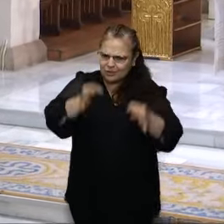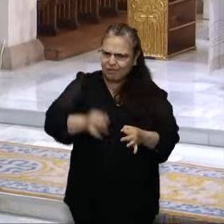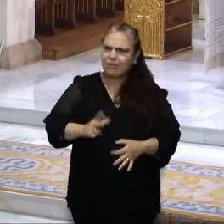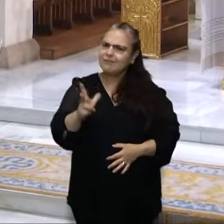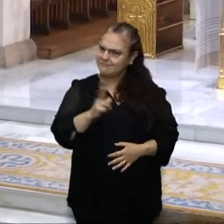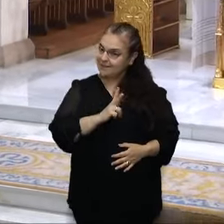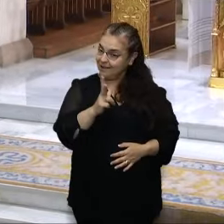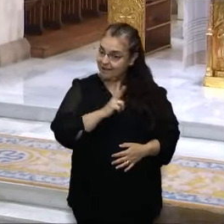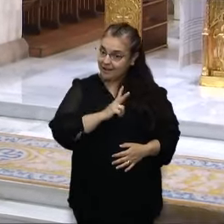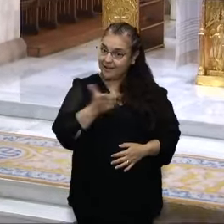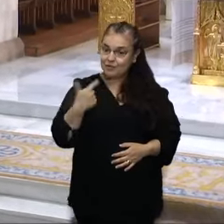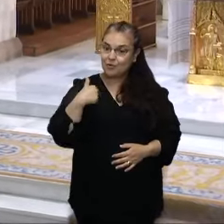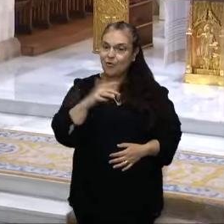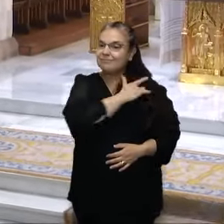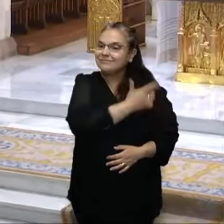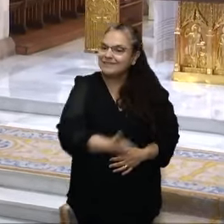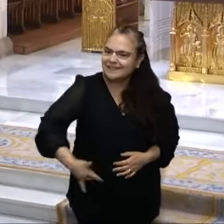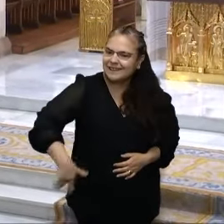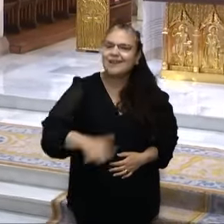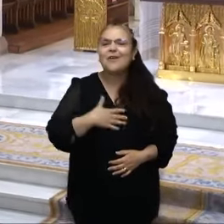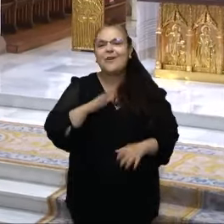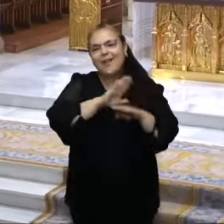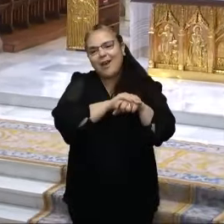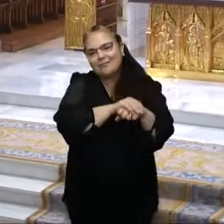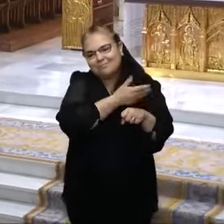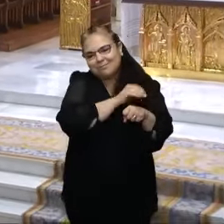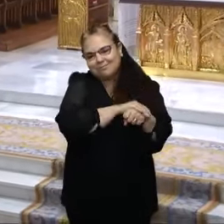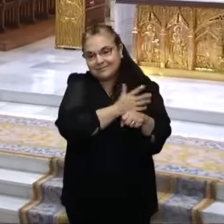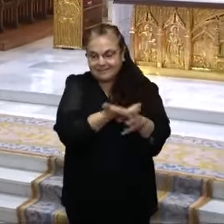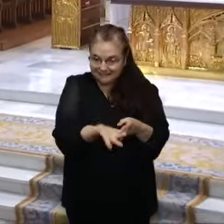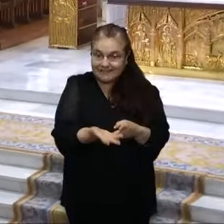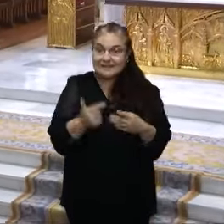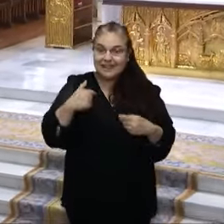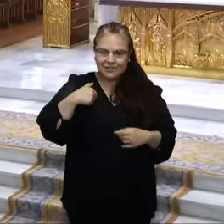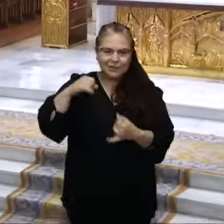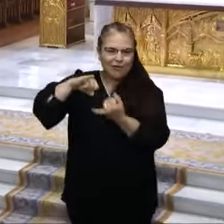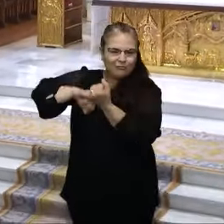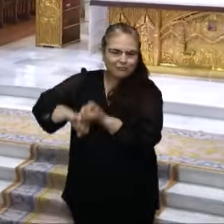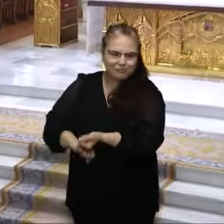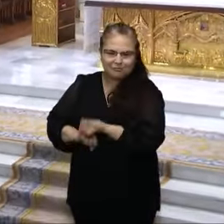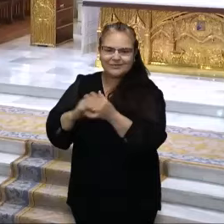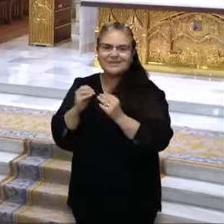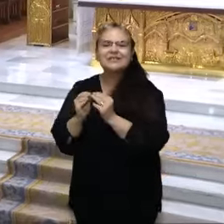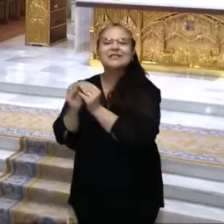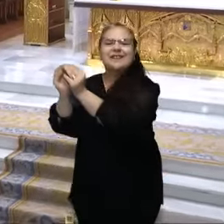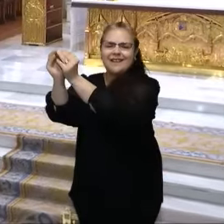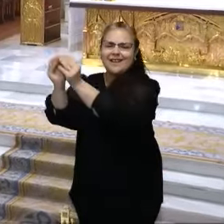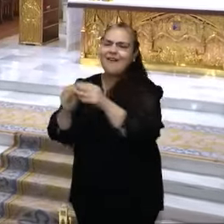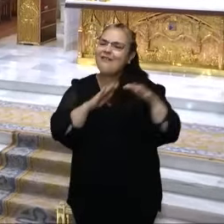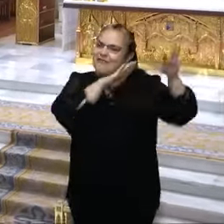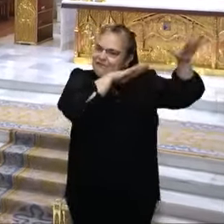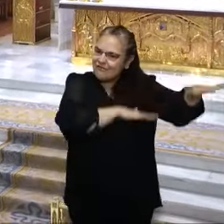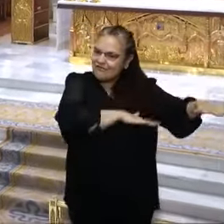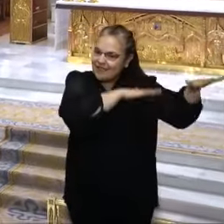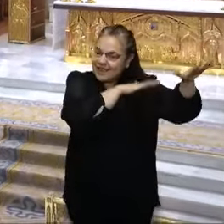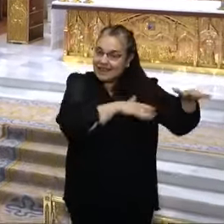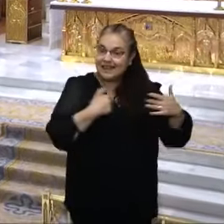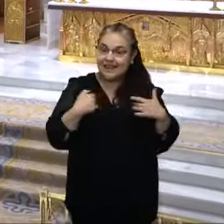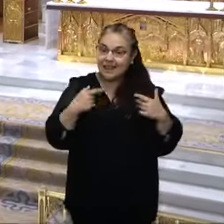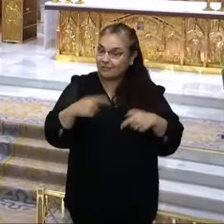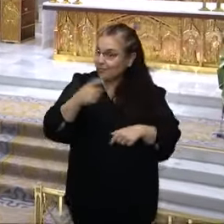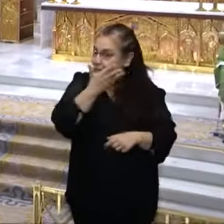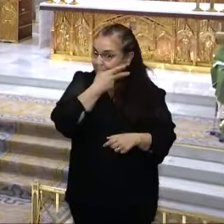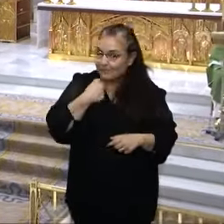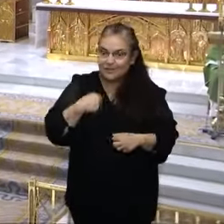derecho, en misericordia y en ternura. Me desposaré contigo en fidelidad y conocerás